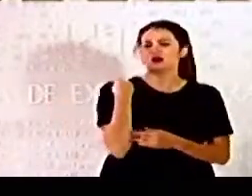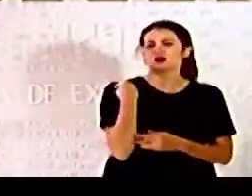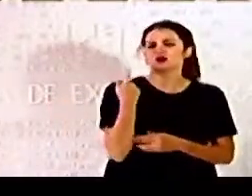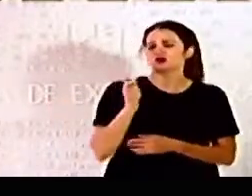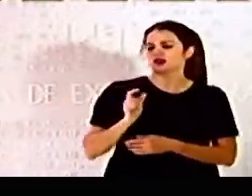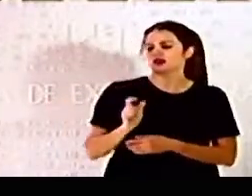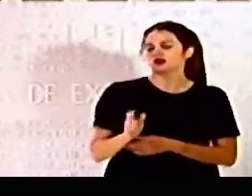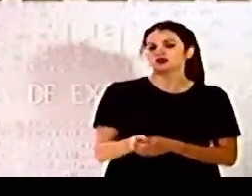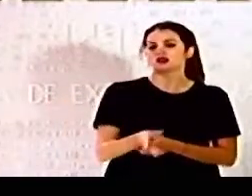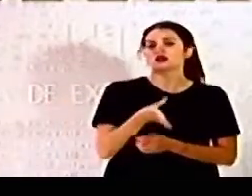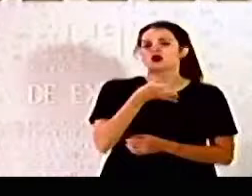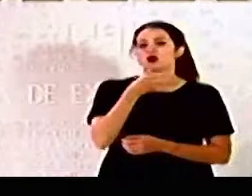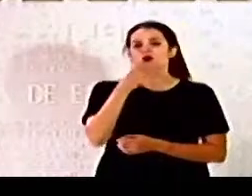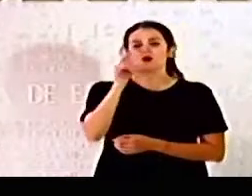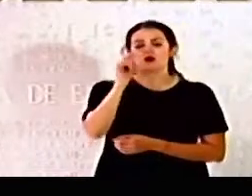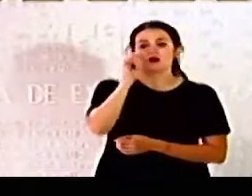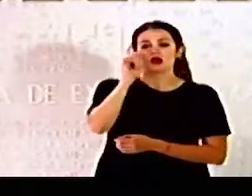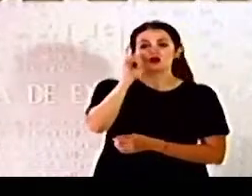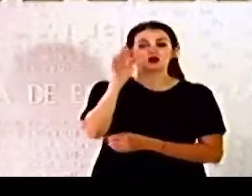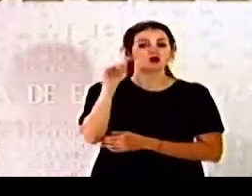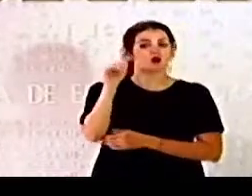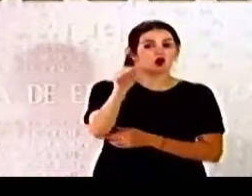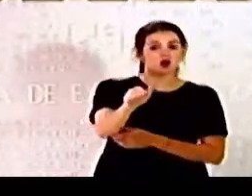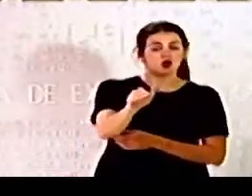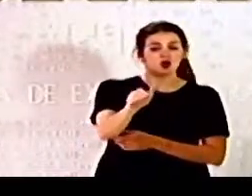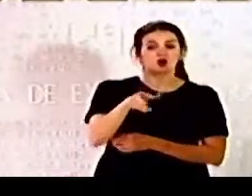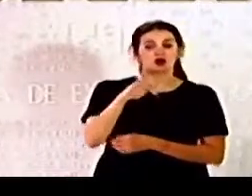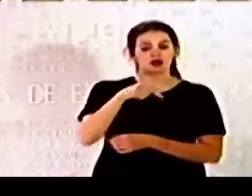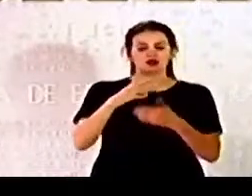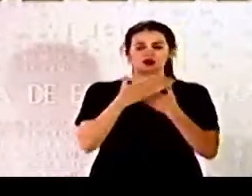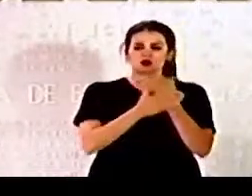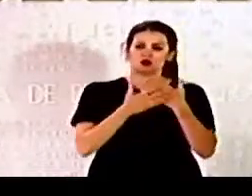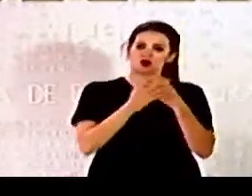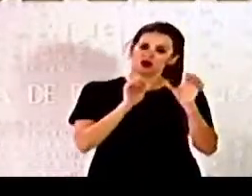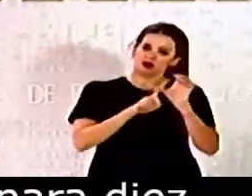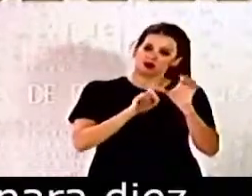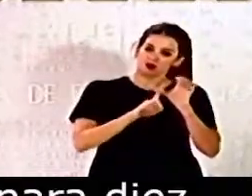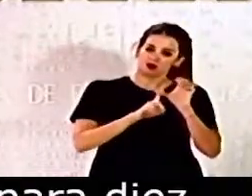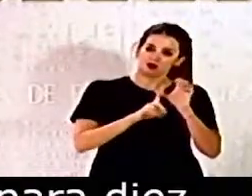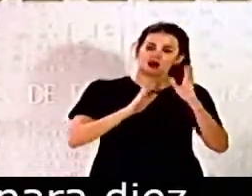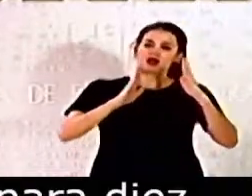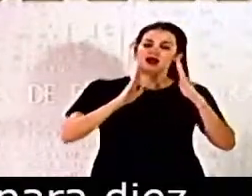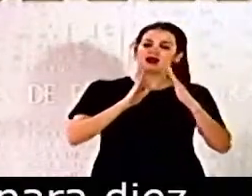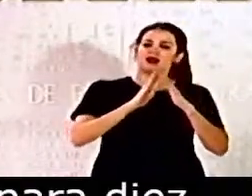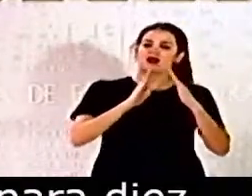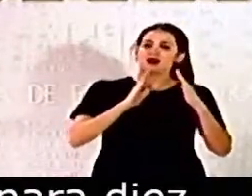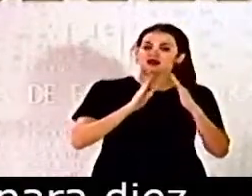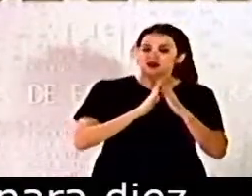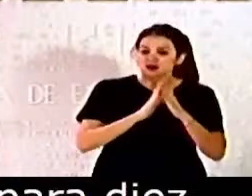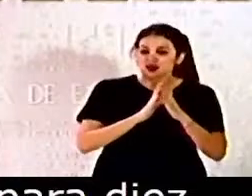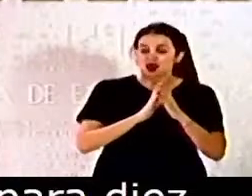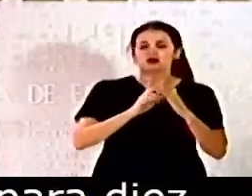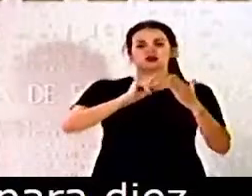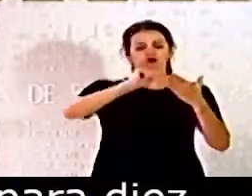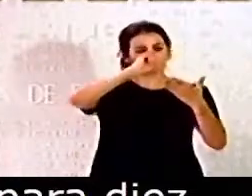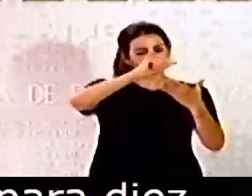turismo rural y el desarrollo del turismo rural que tiene la comunidad autónoma, pues las casas que se contratan